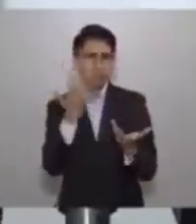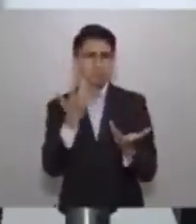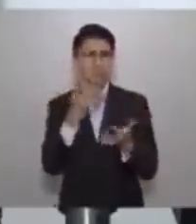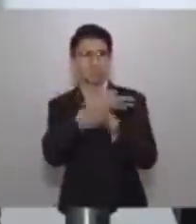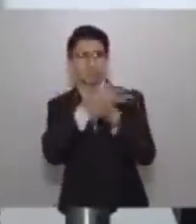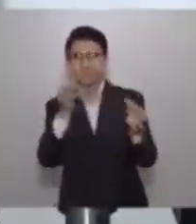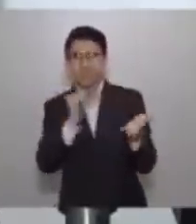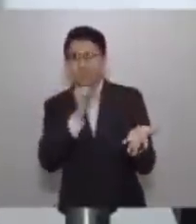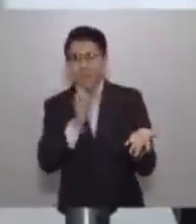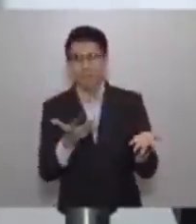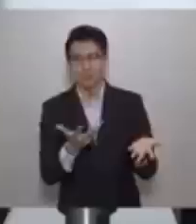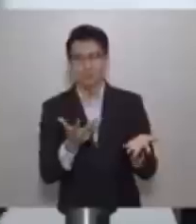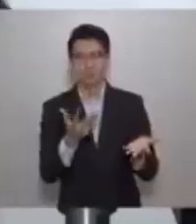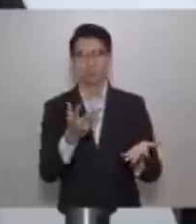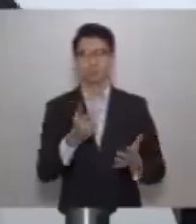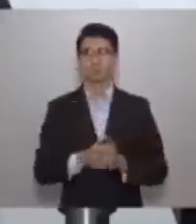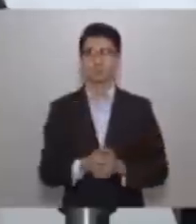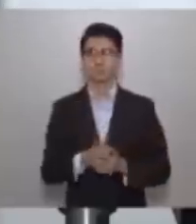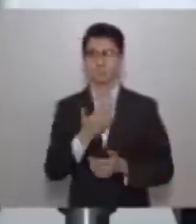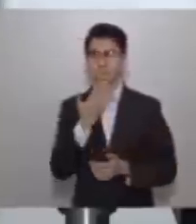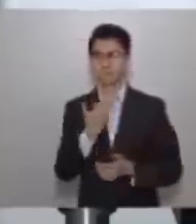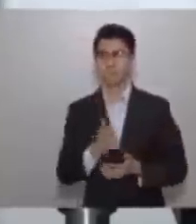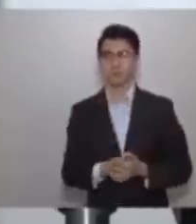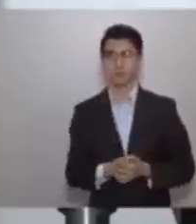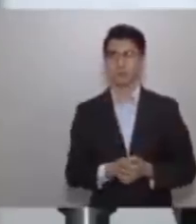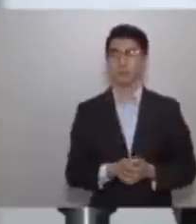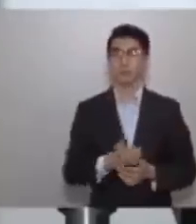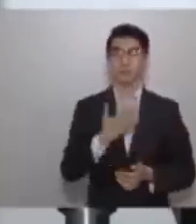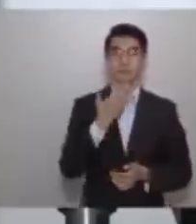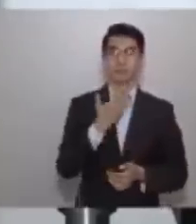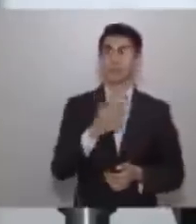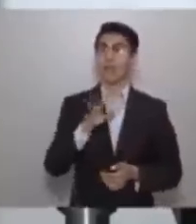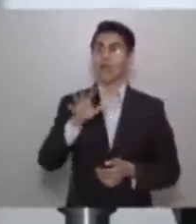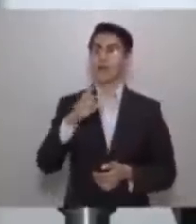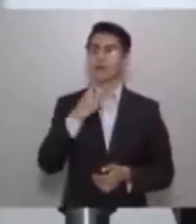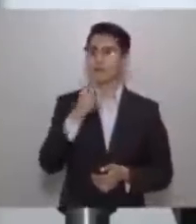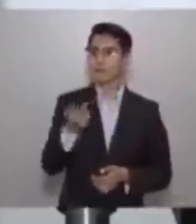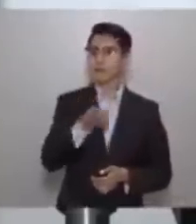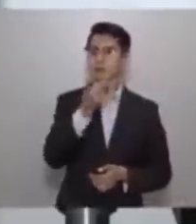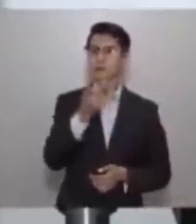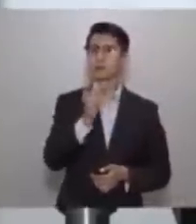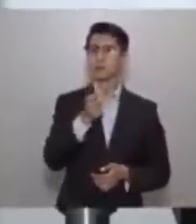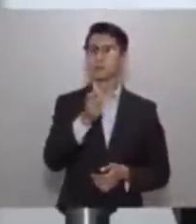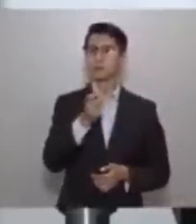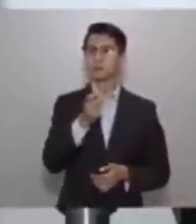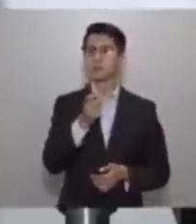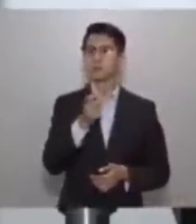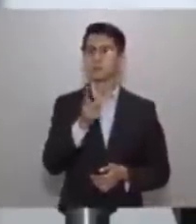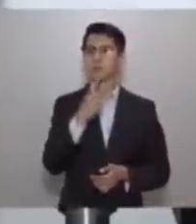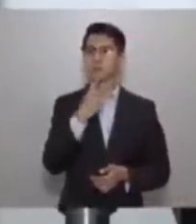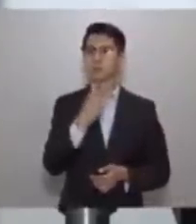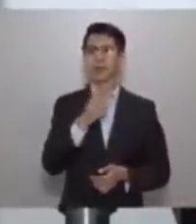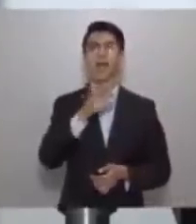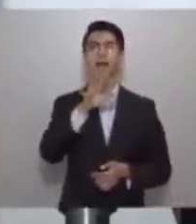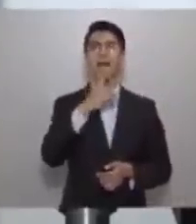¿Y el caso del niño de 3 años? El caso del niño de 3 años estaba con su abuelo, también estaban ellos ahí en el alrededor. O sea, ¿son